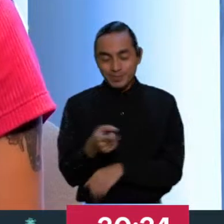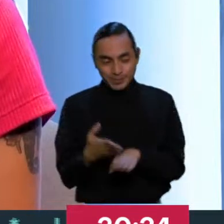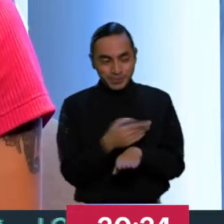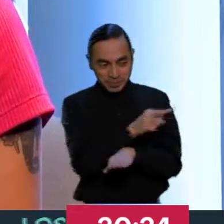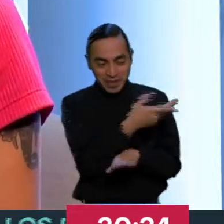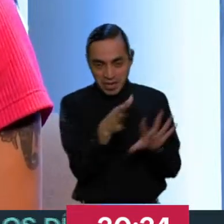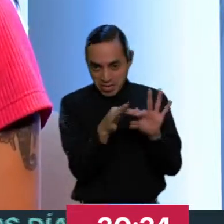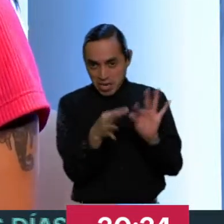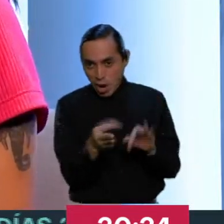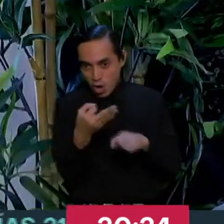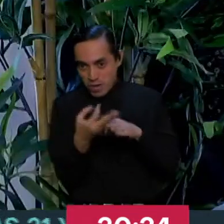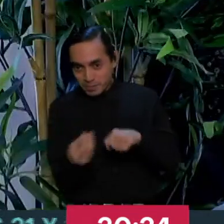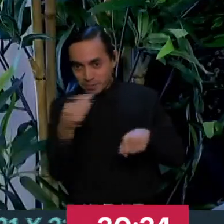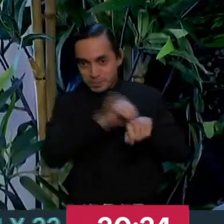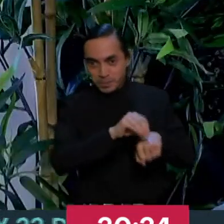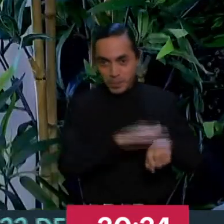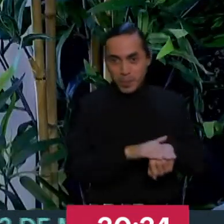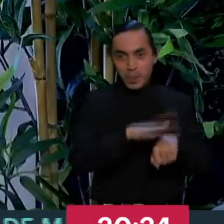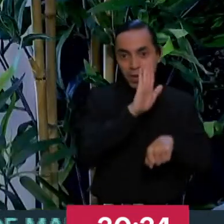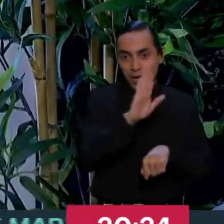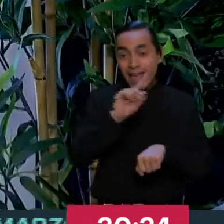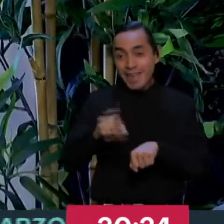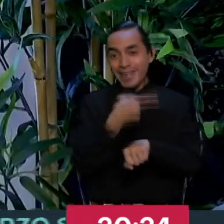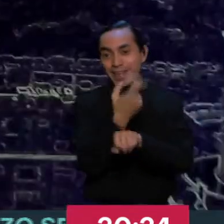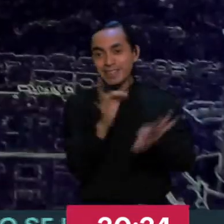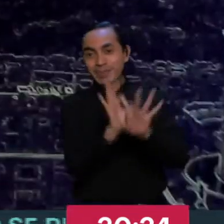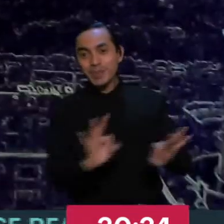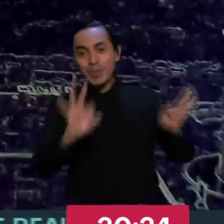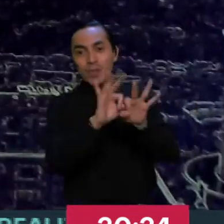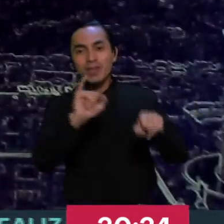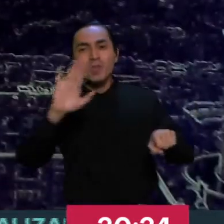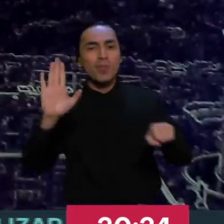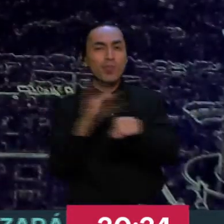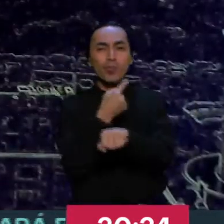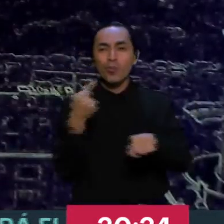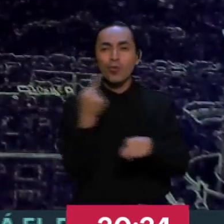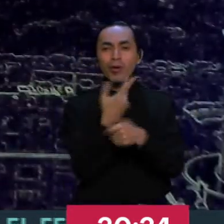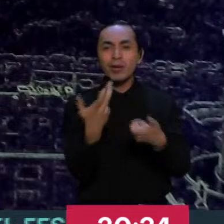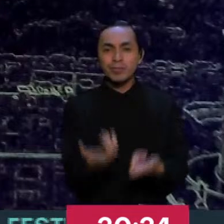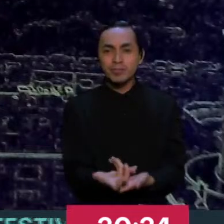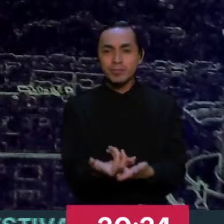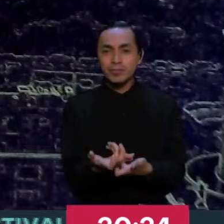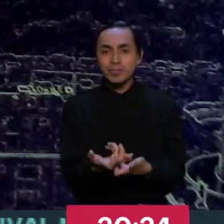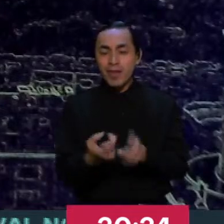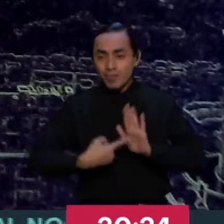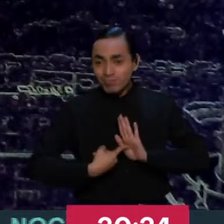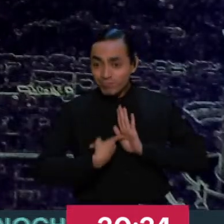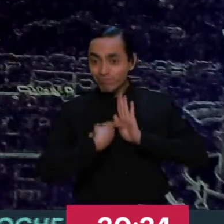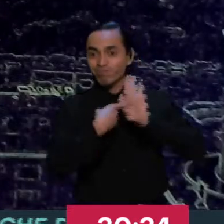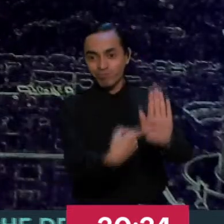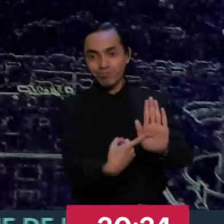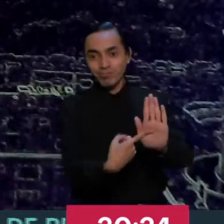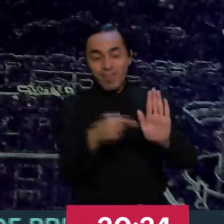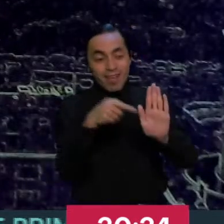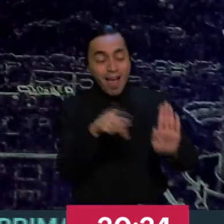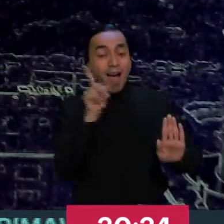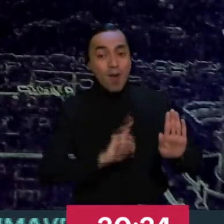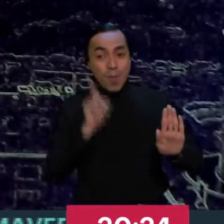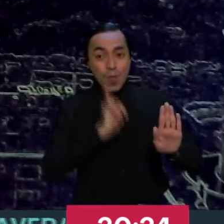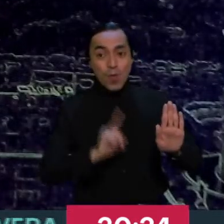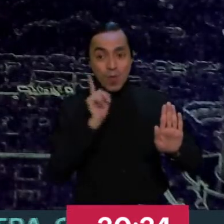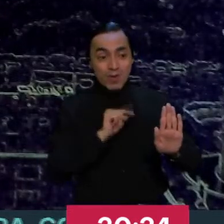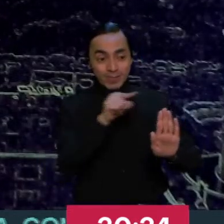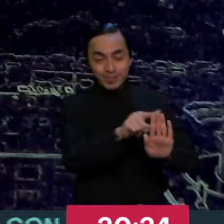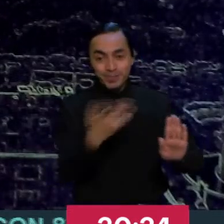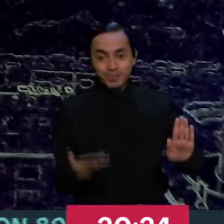dice Ángeles, es importante porque hay que hacer visibles a las mujeres en el